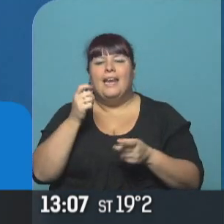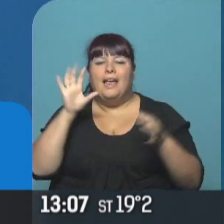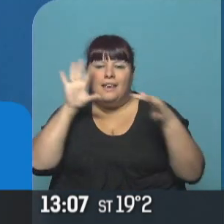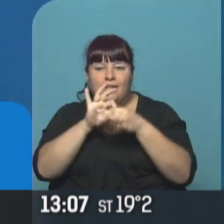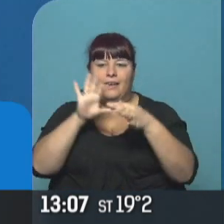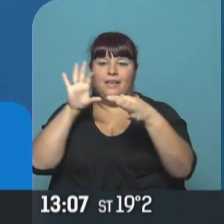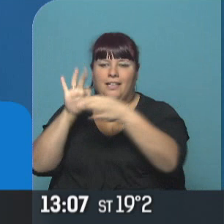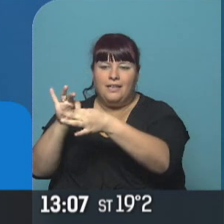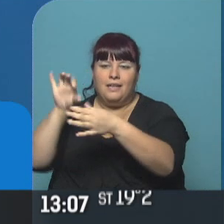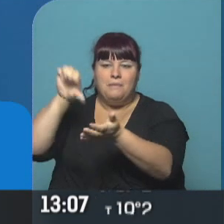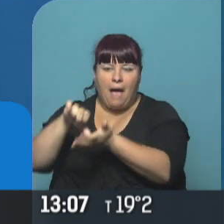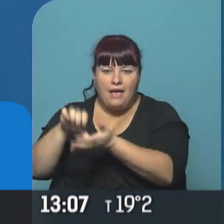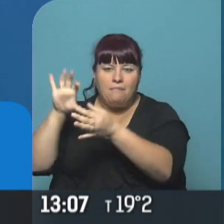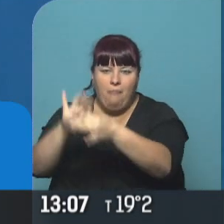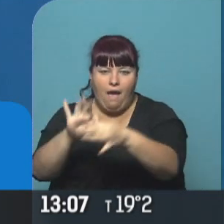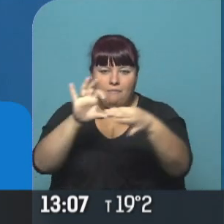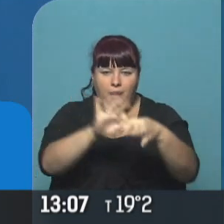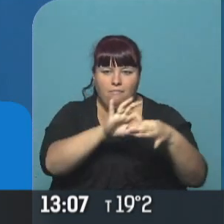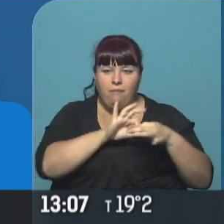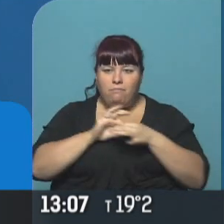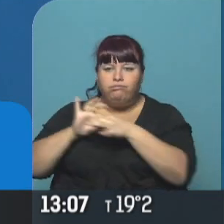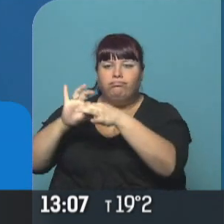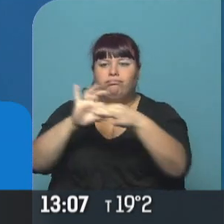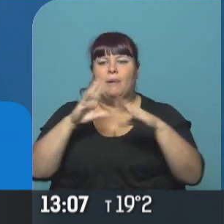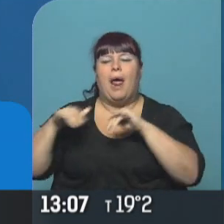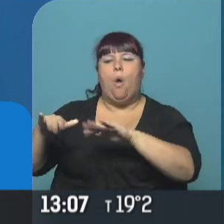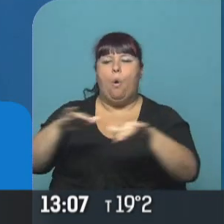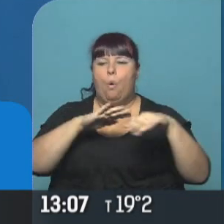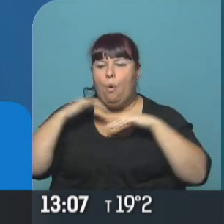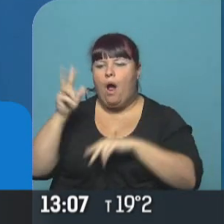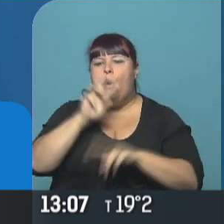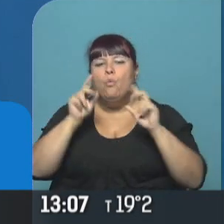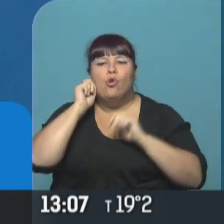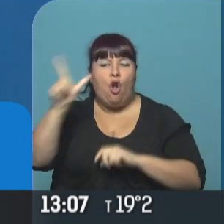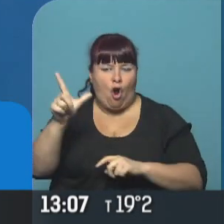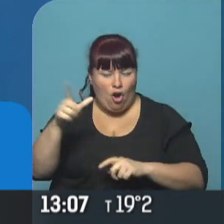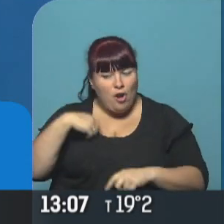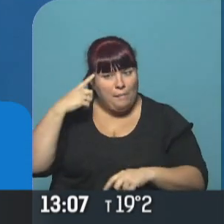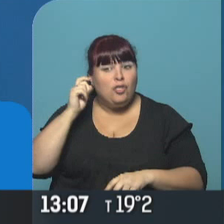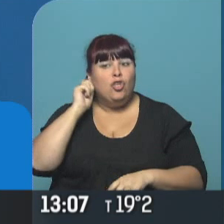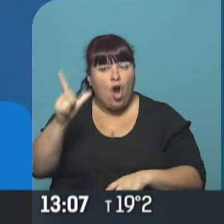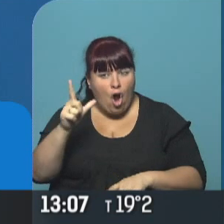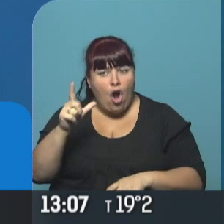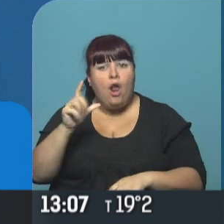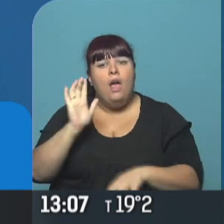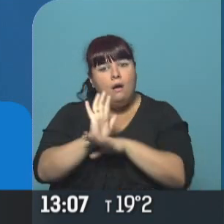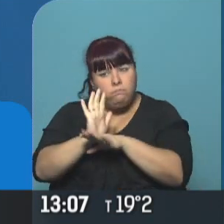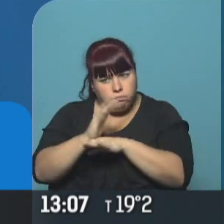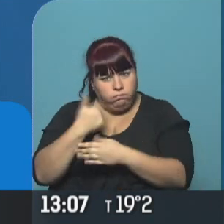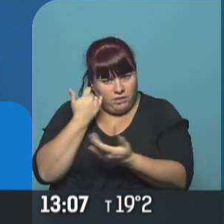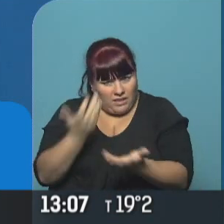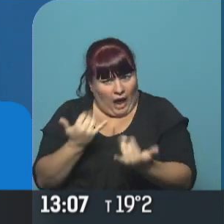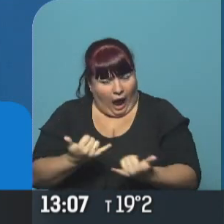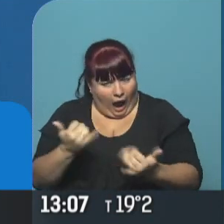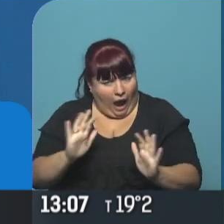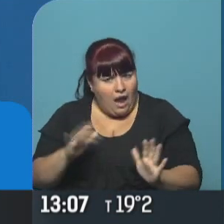unir naciones para poder lograr intereses comunes y lograr resultados. Y creo que los resultados están sobre la mesa. Entonces